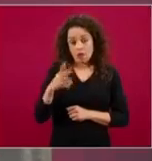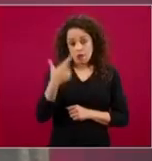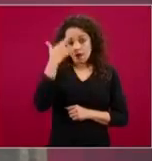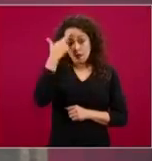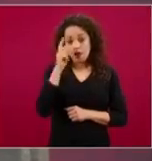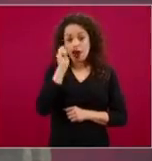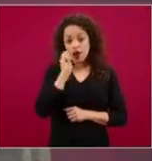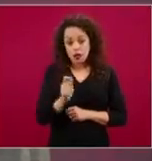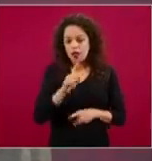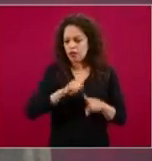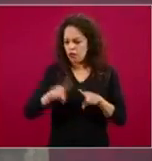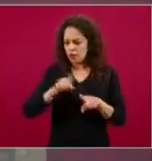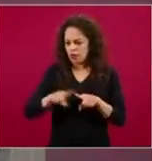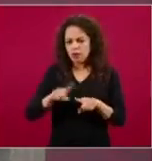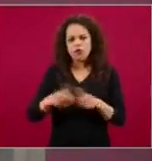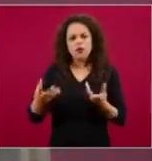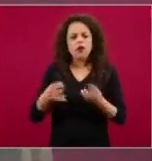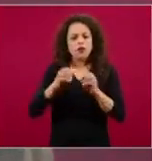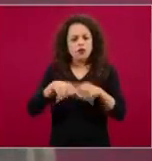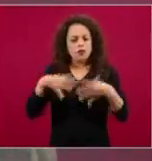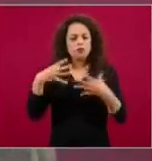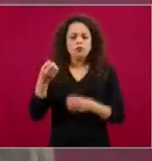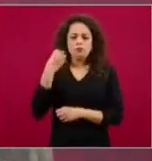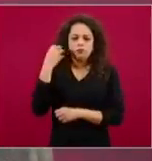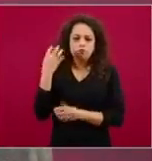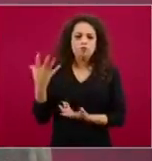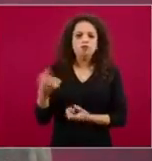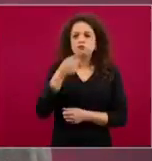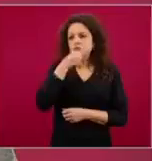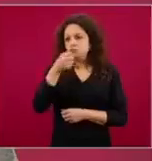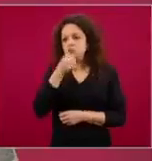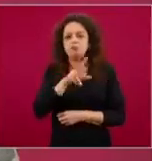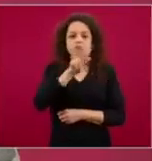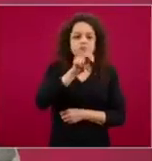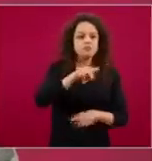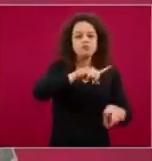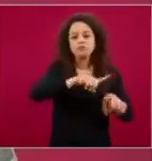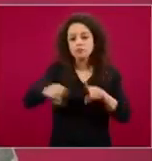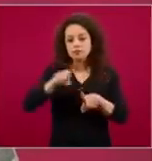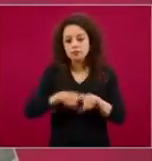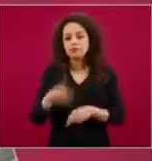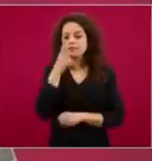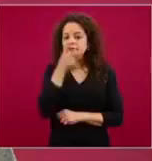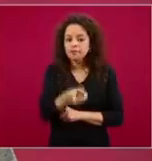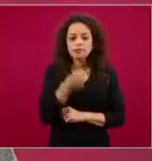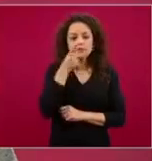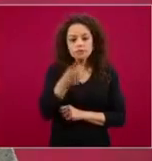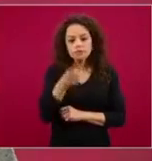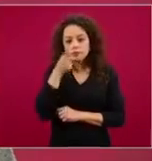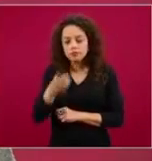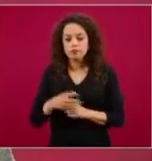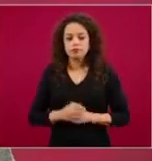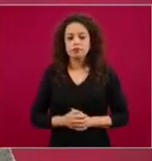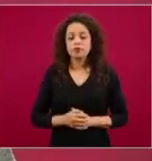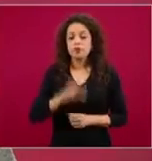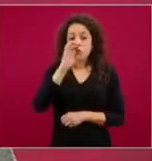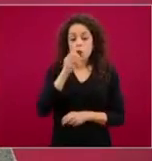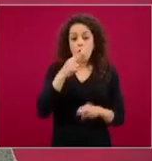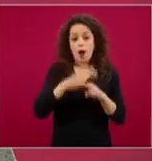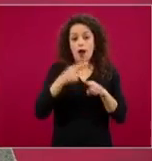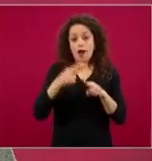foros, en medios sociales, en medios de comunicación formales, en las representaciones legislativas,